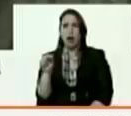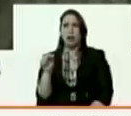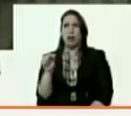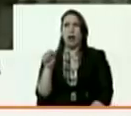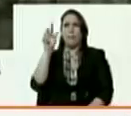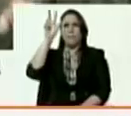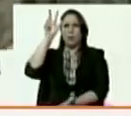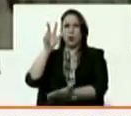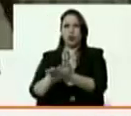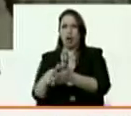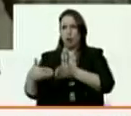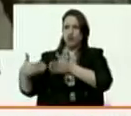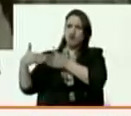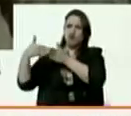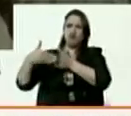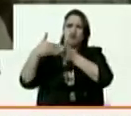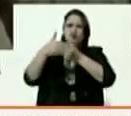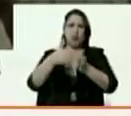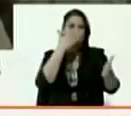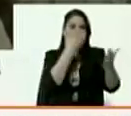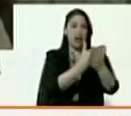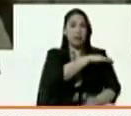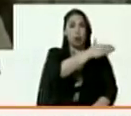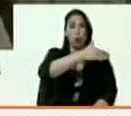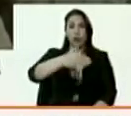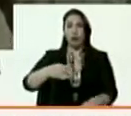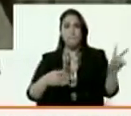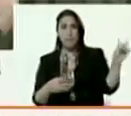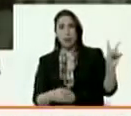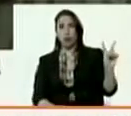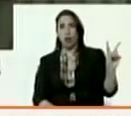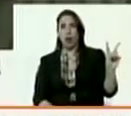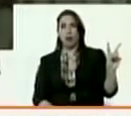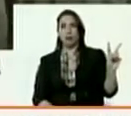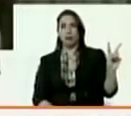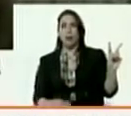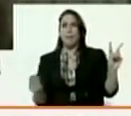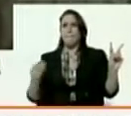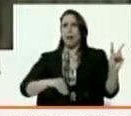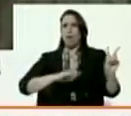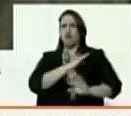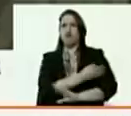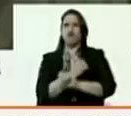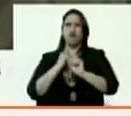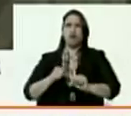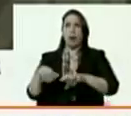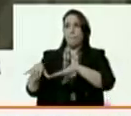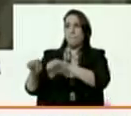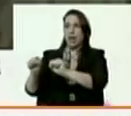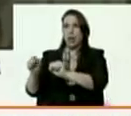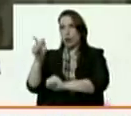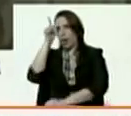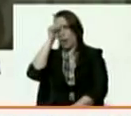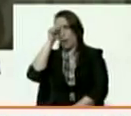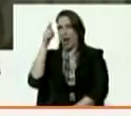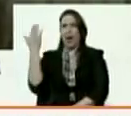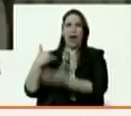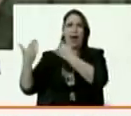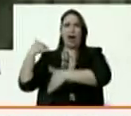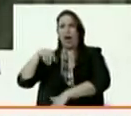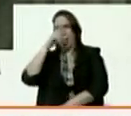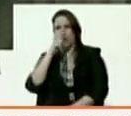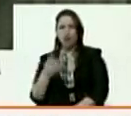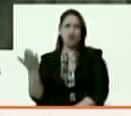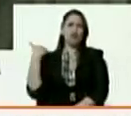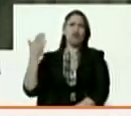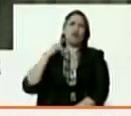apostaron sus buques frente a las costas venezolanas. La más osada, el imperio alemán para aquel entonces, se